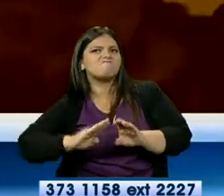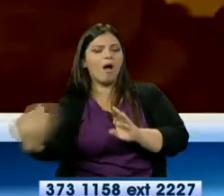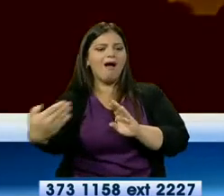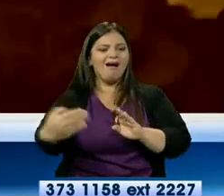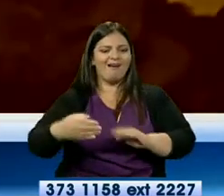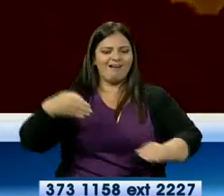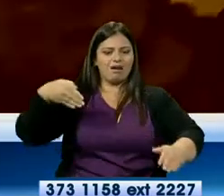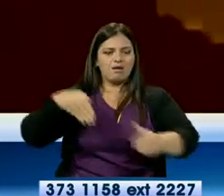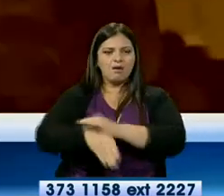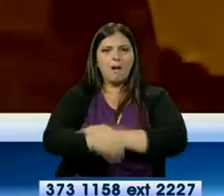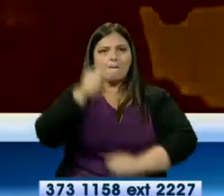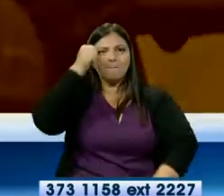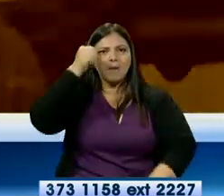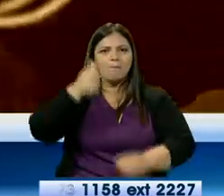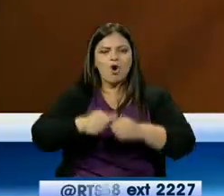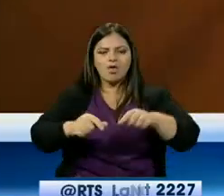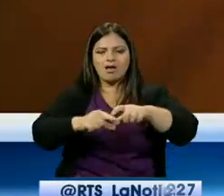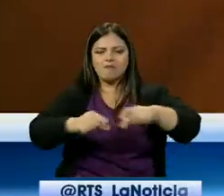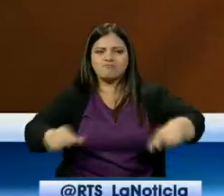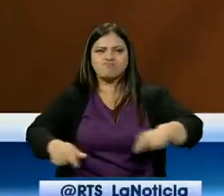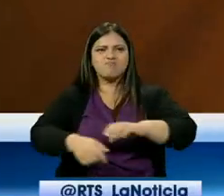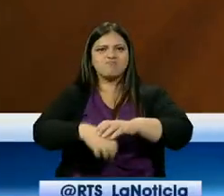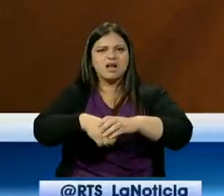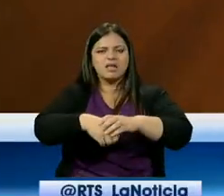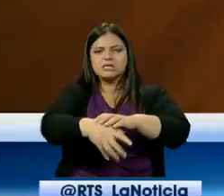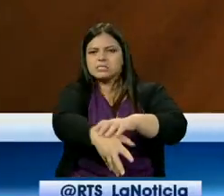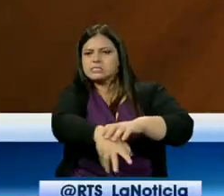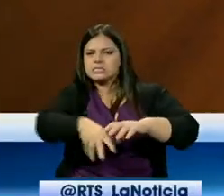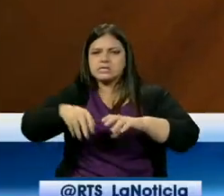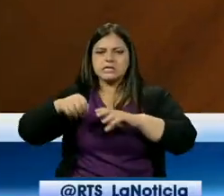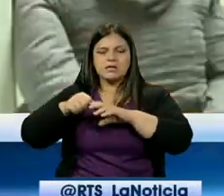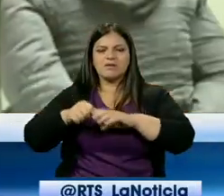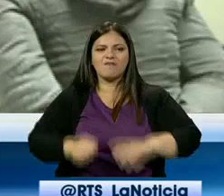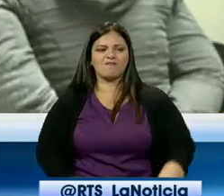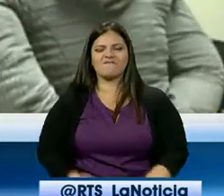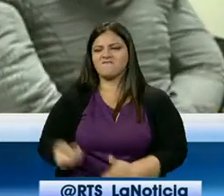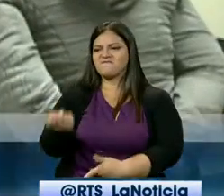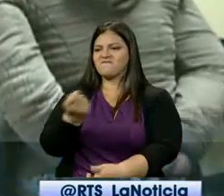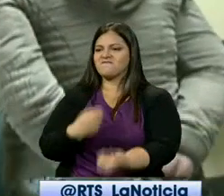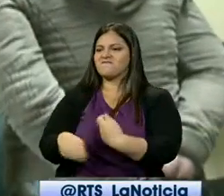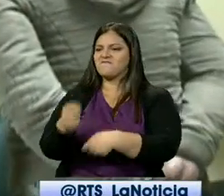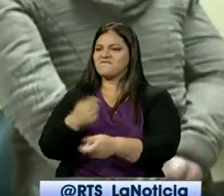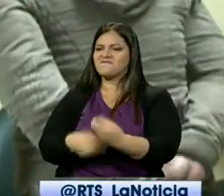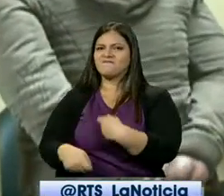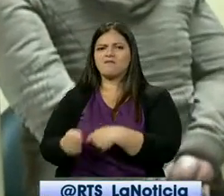en las conocidas cachinerías, generando dinero rápido. En Quito informó Iván Casamén.